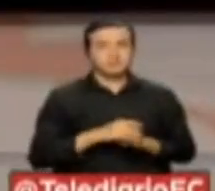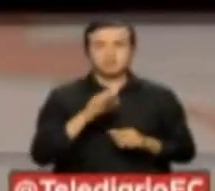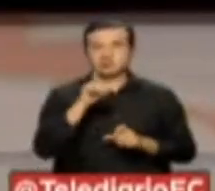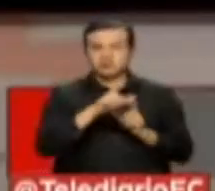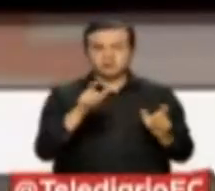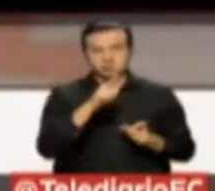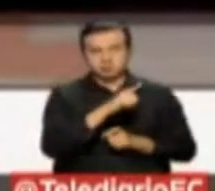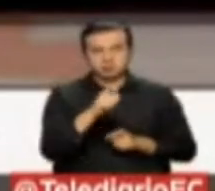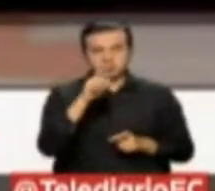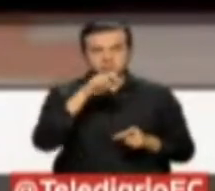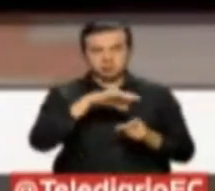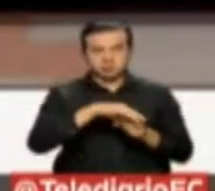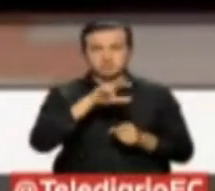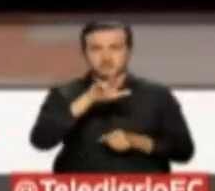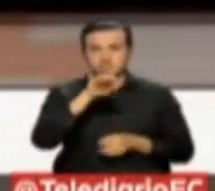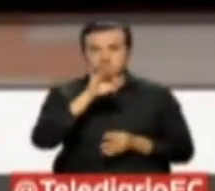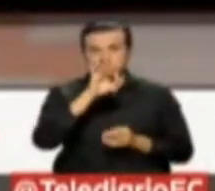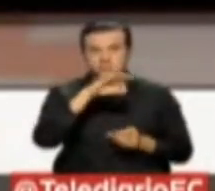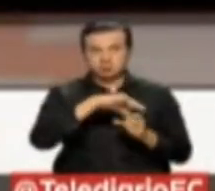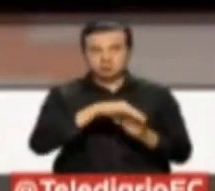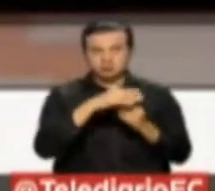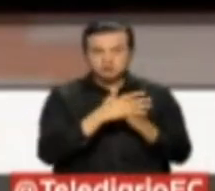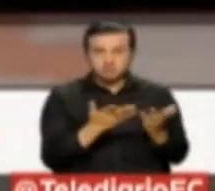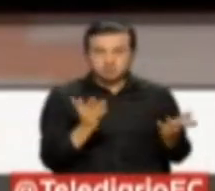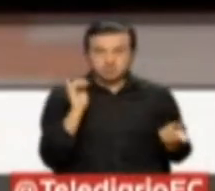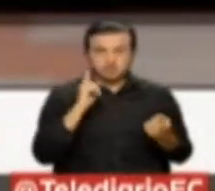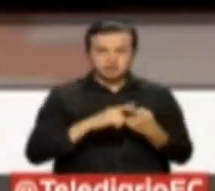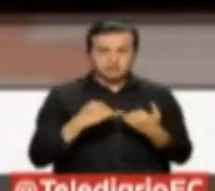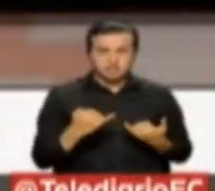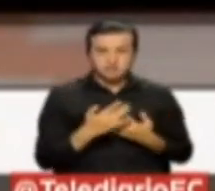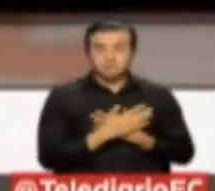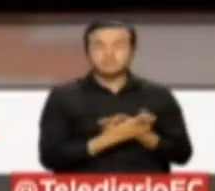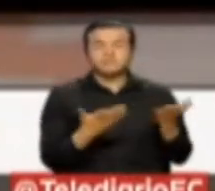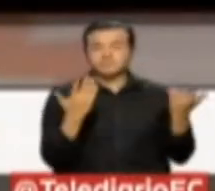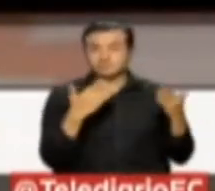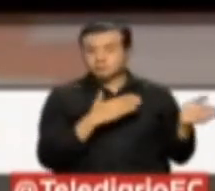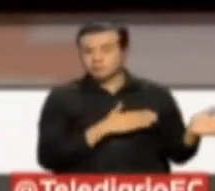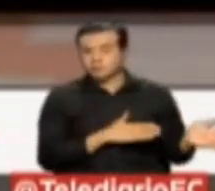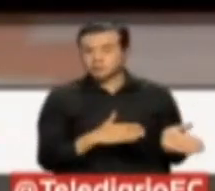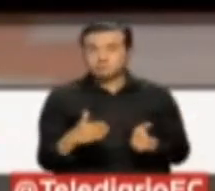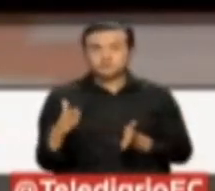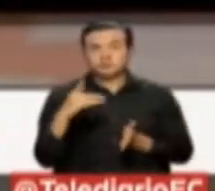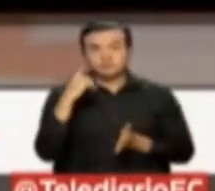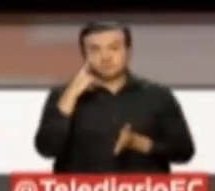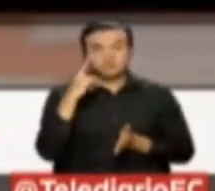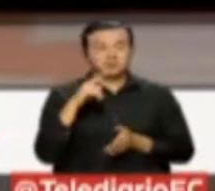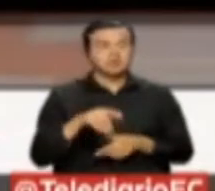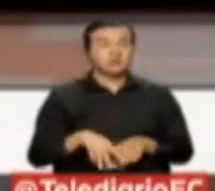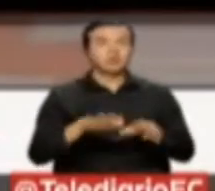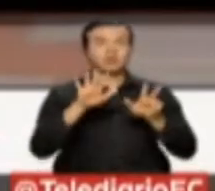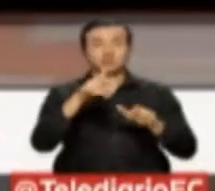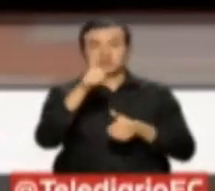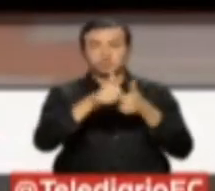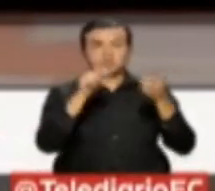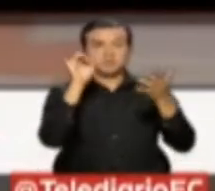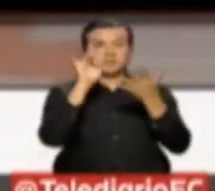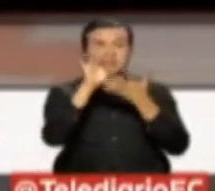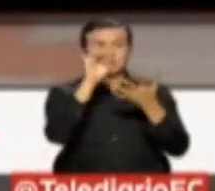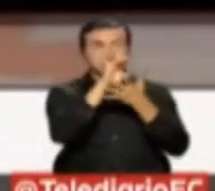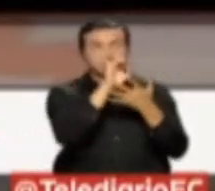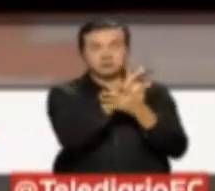del 3 de febrero al momento por ejemplo nosotros hemos hecho un cese de ocho autoridades